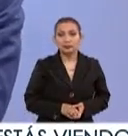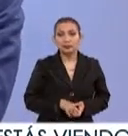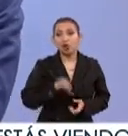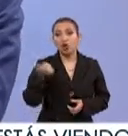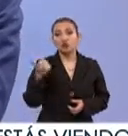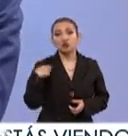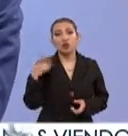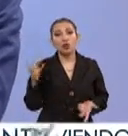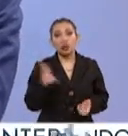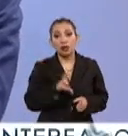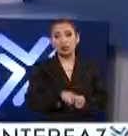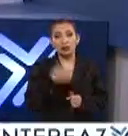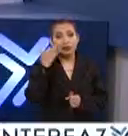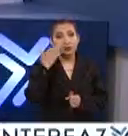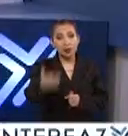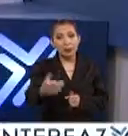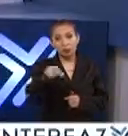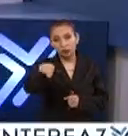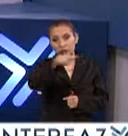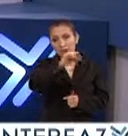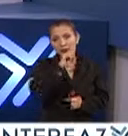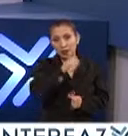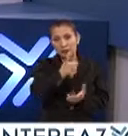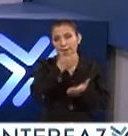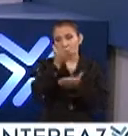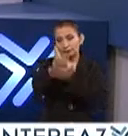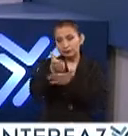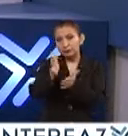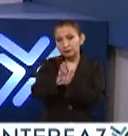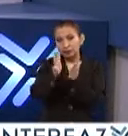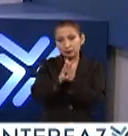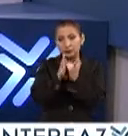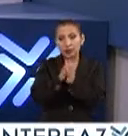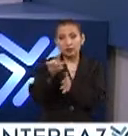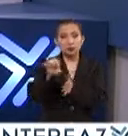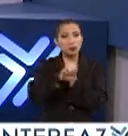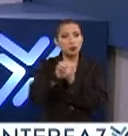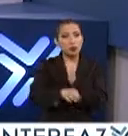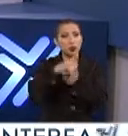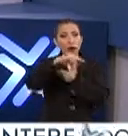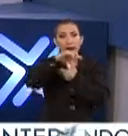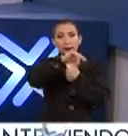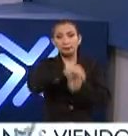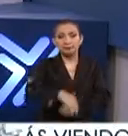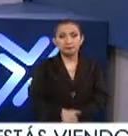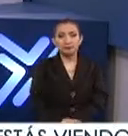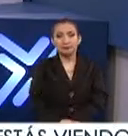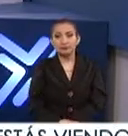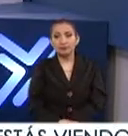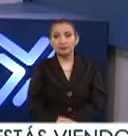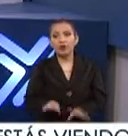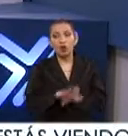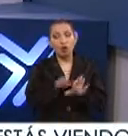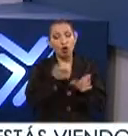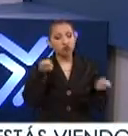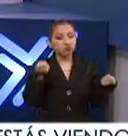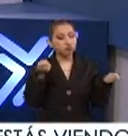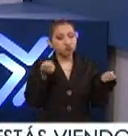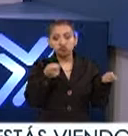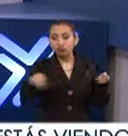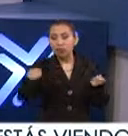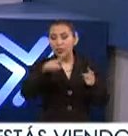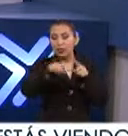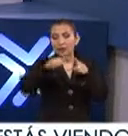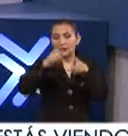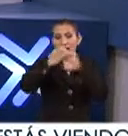desastres naturales ahora que estamos en temporada y que ustedes también supongo participan de forma activa son por ejemplo los huracanes. ¿Cómo se coordinan y se organizan con